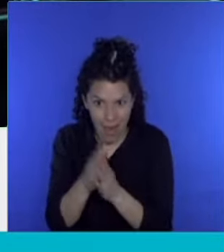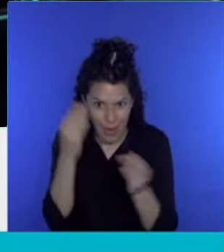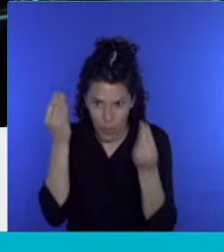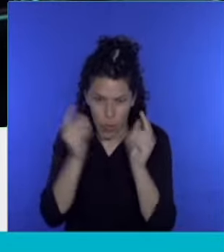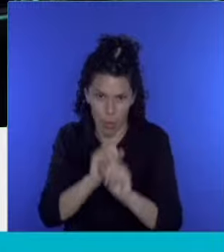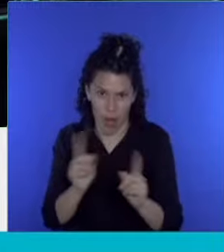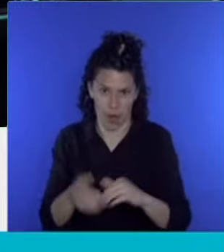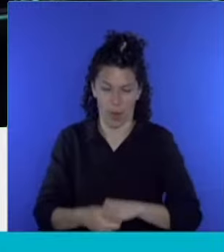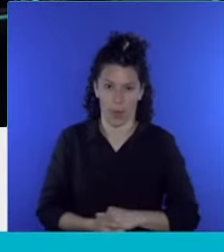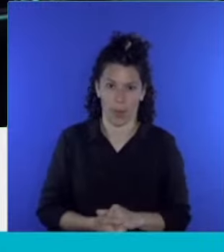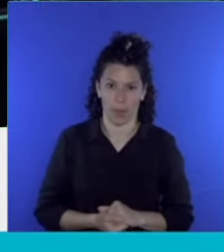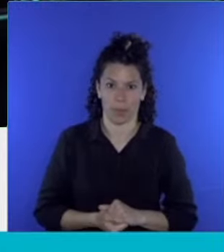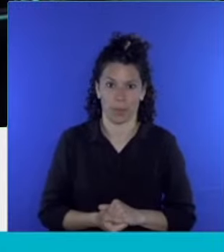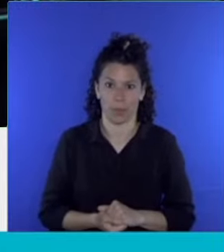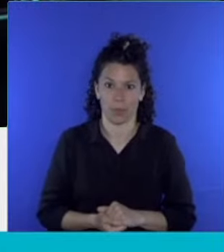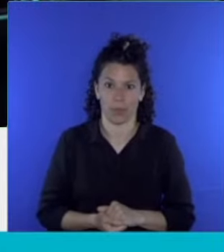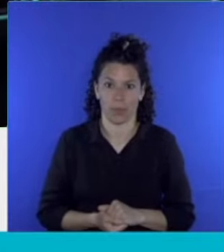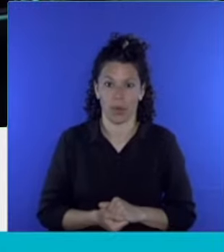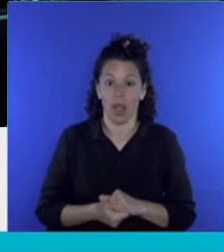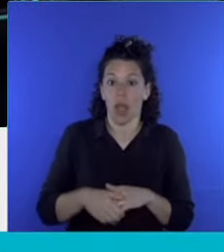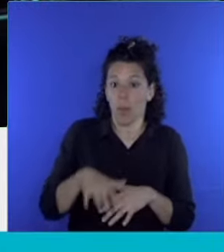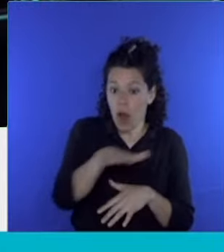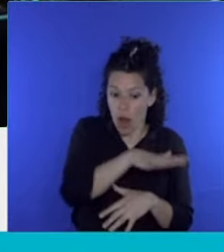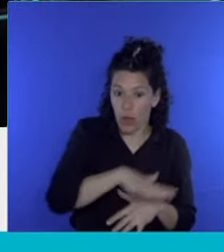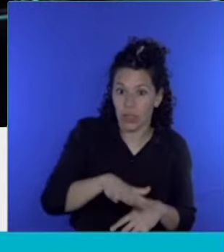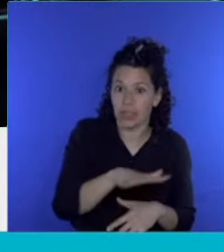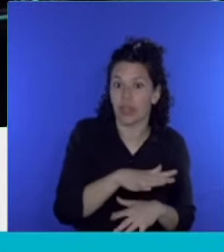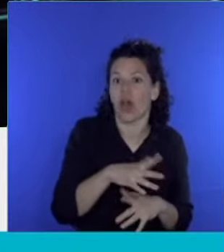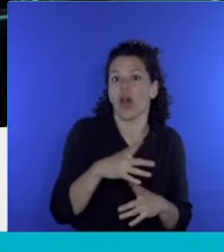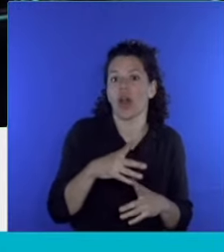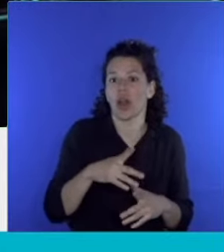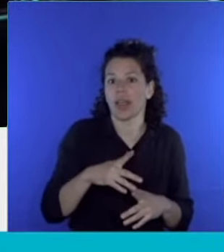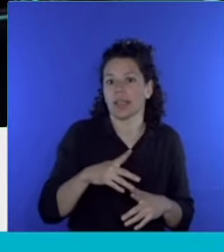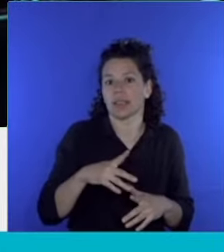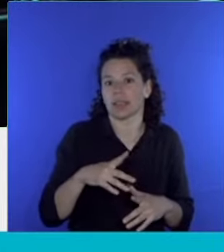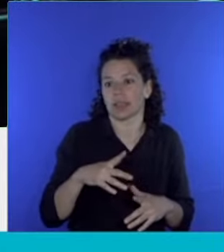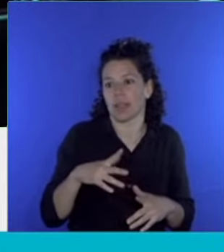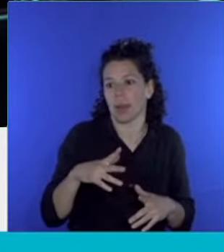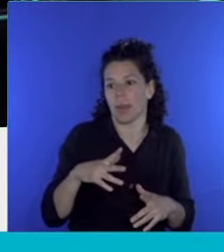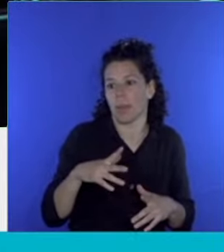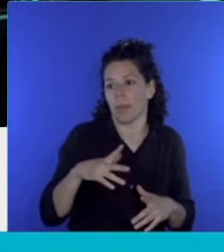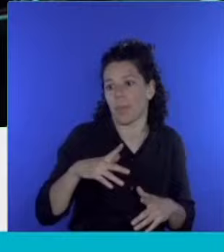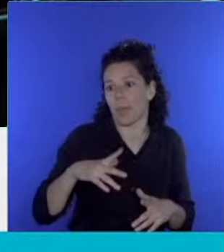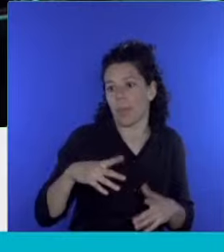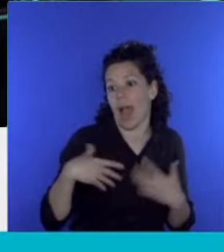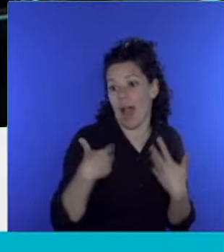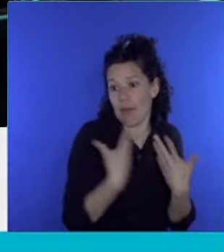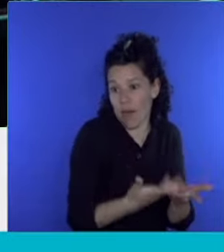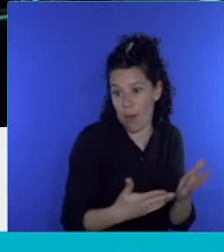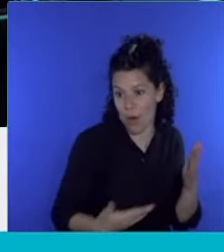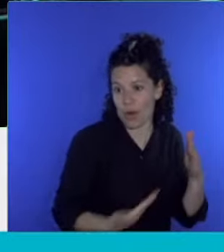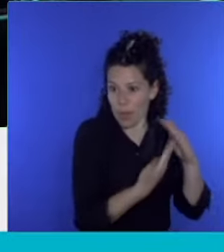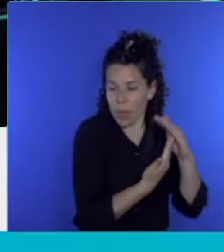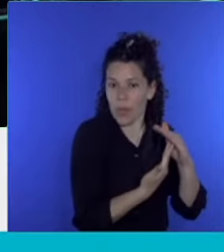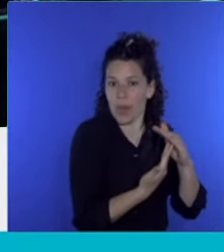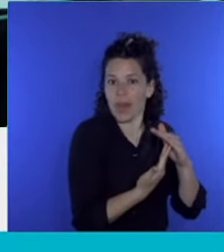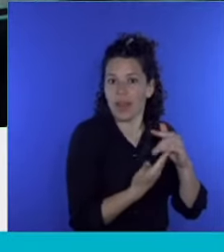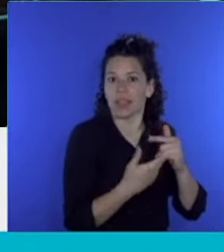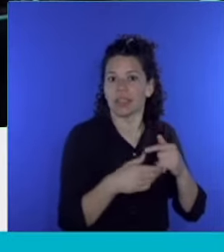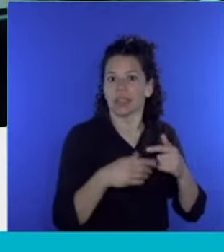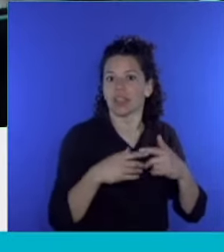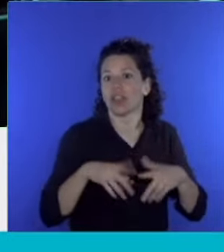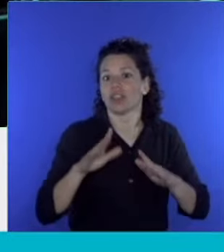recursos de los sectores más postergados a los sectores privilegiados de esta sociedad eso no le genera la preocupación